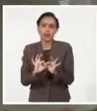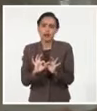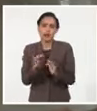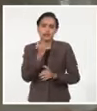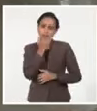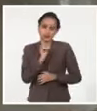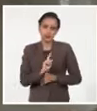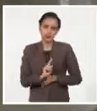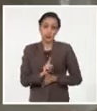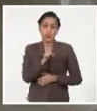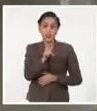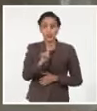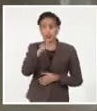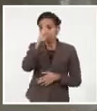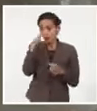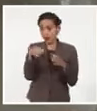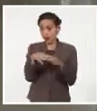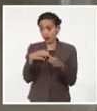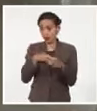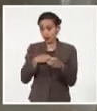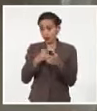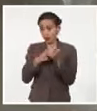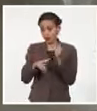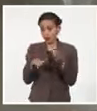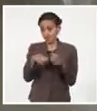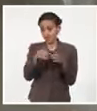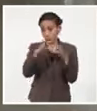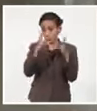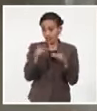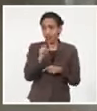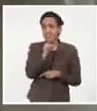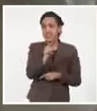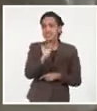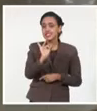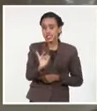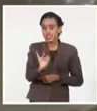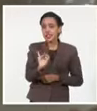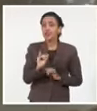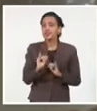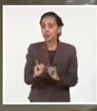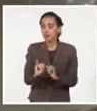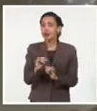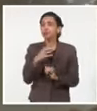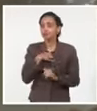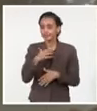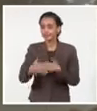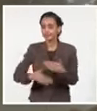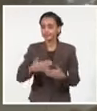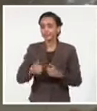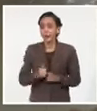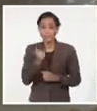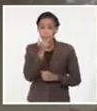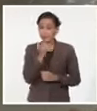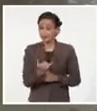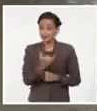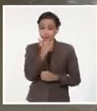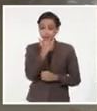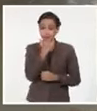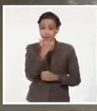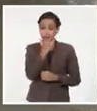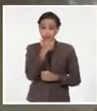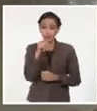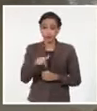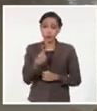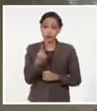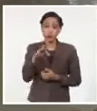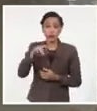De 19 policlínicos que tiene la provincia, 17 reportaron algún tipo de afectación. Los más afectados son el Tucio Limas de